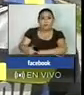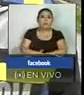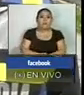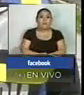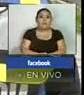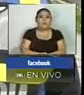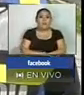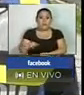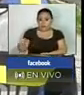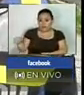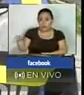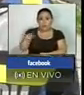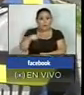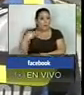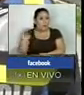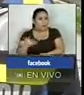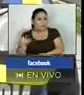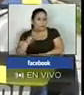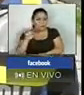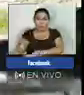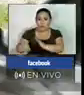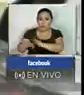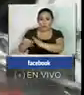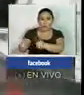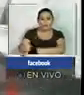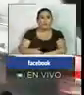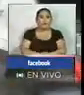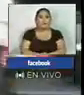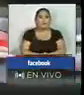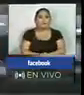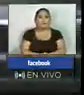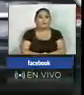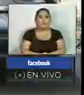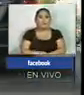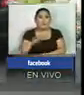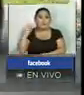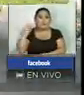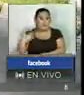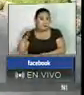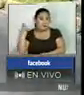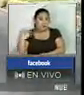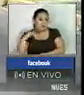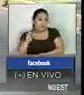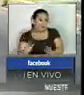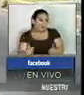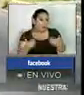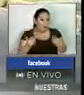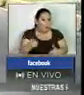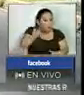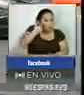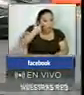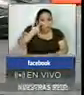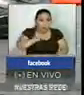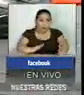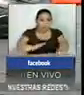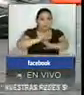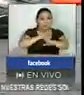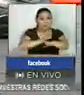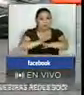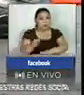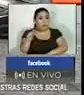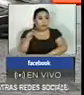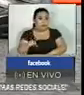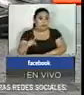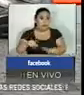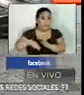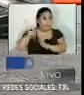que ellos tengan todo lo necesario en la casa. Su experiencia es enfrentar los riesgos, y ahora más que en